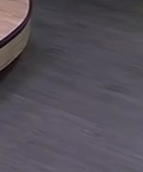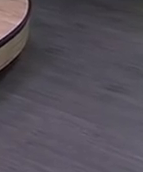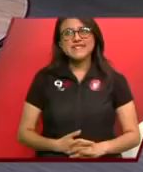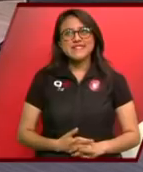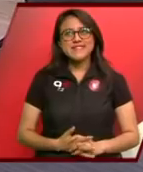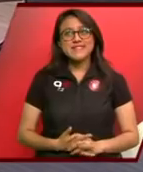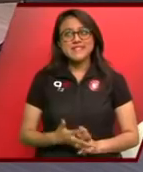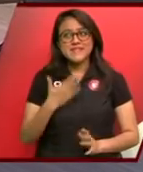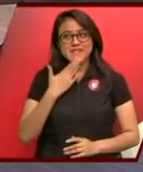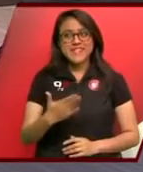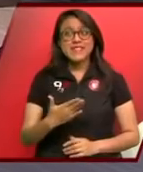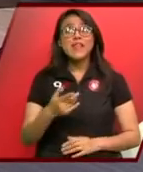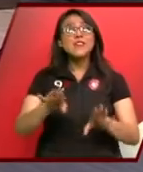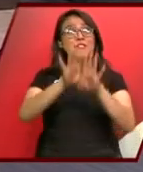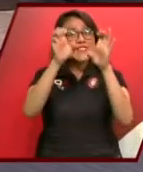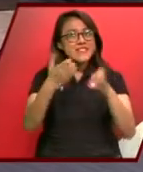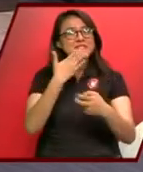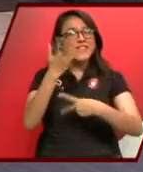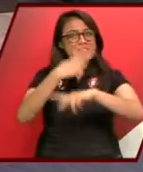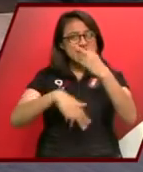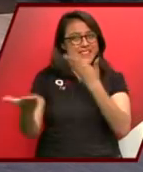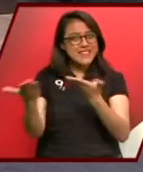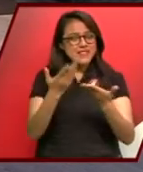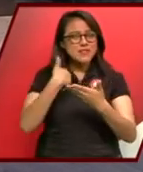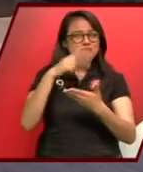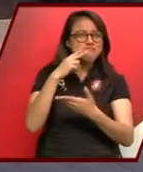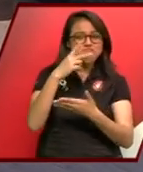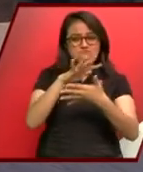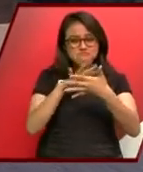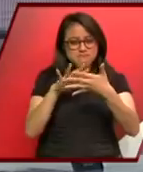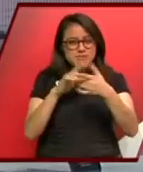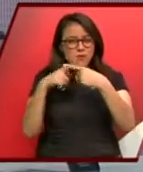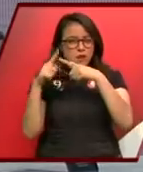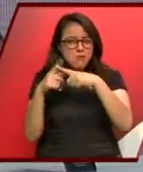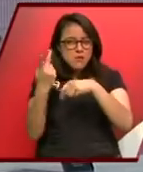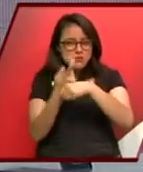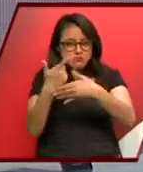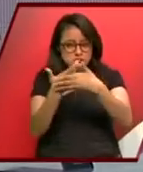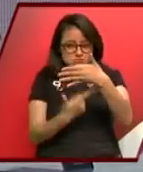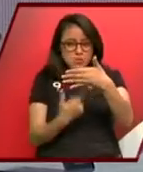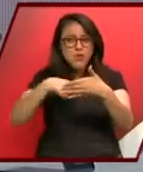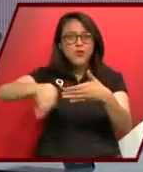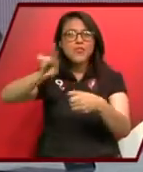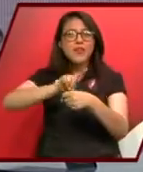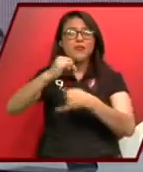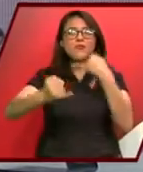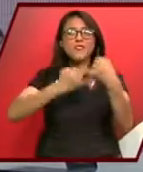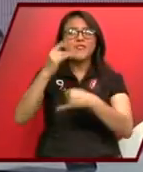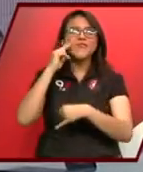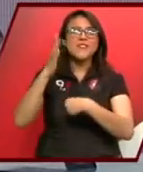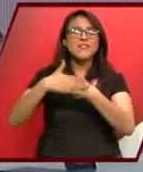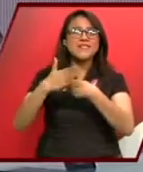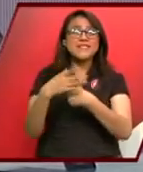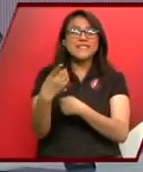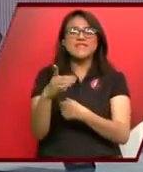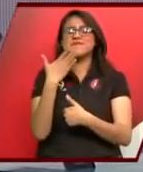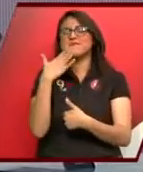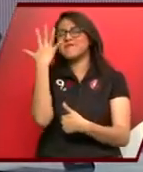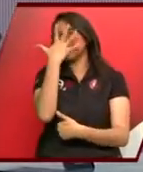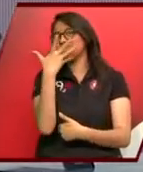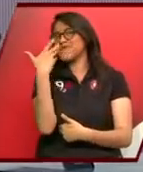Wow. ¿Cómo están ustedes? Bienvenidos, revisando algunas de las cuestiones que veremos a lo largo del juguetón ya en diciembre. Se va a